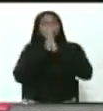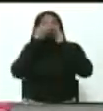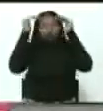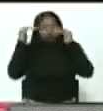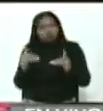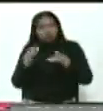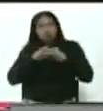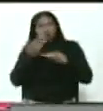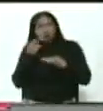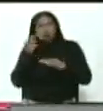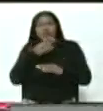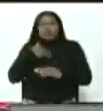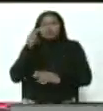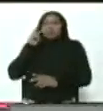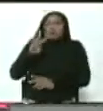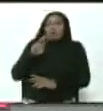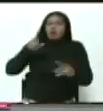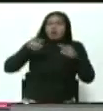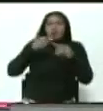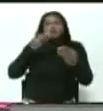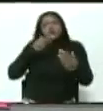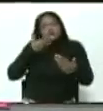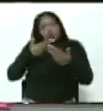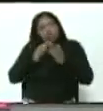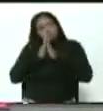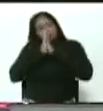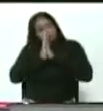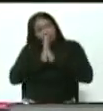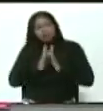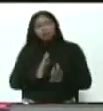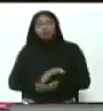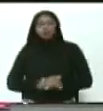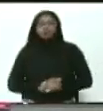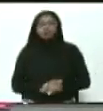Ajá, ellos también quieren ver, les agradezco mucho.